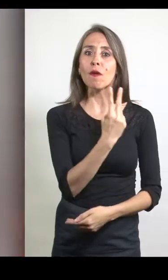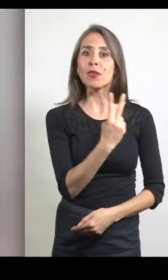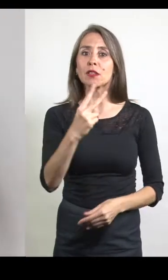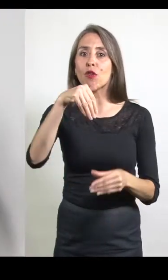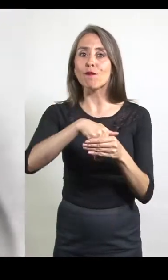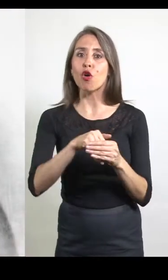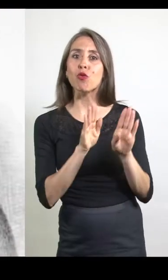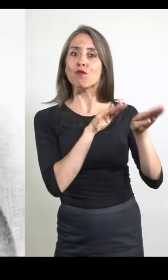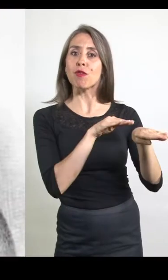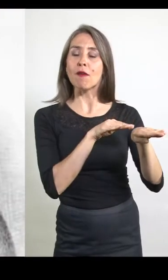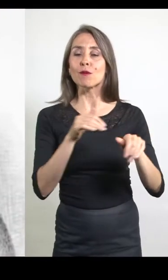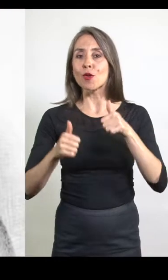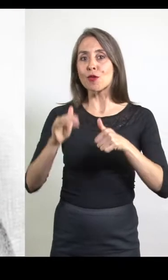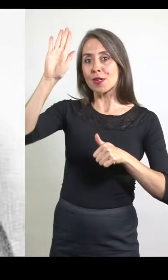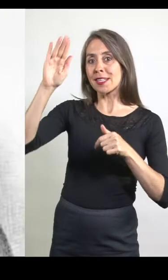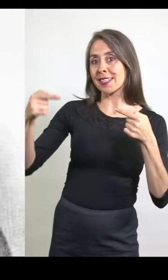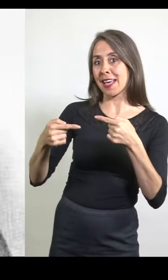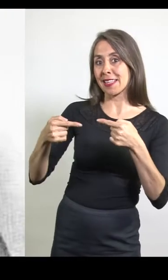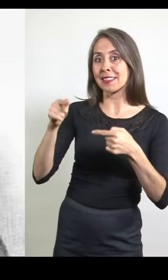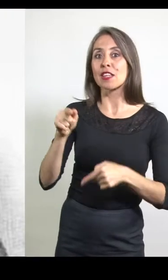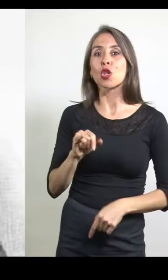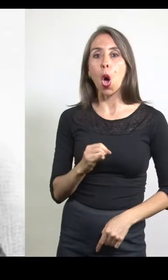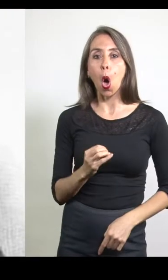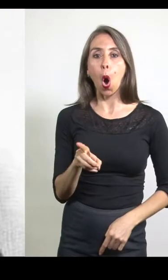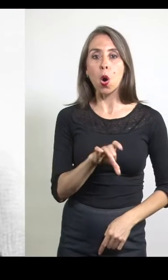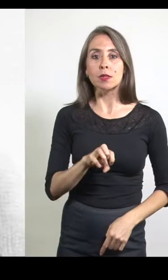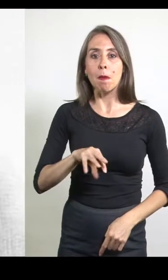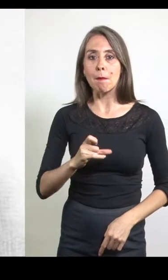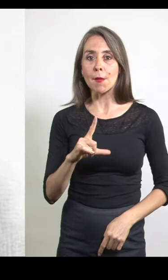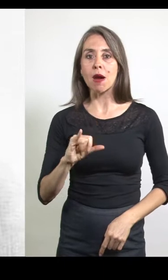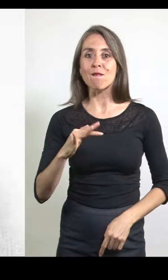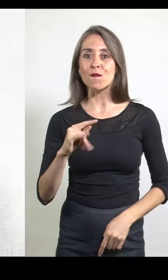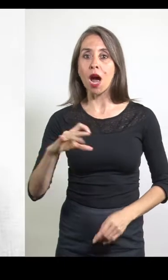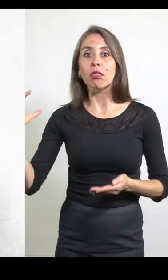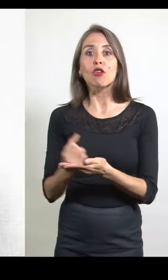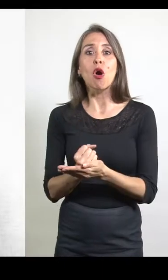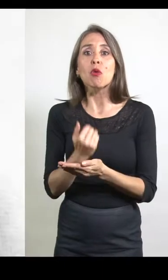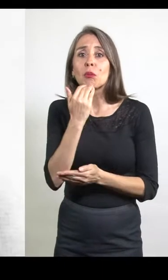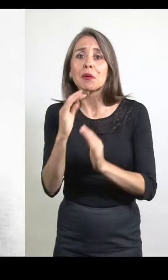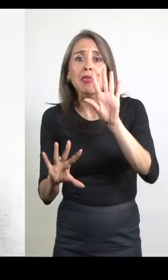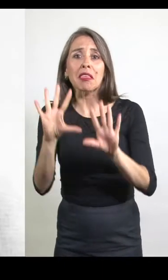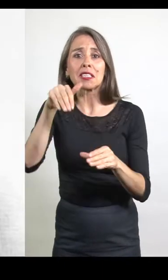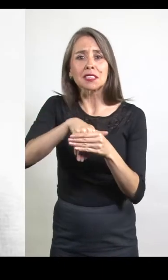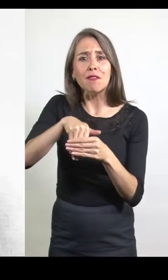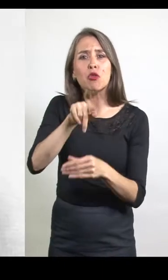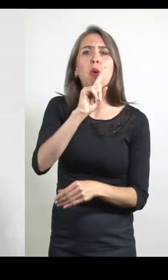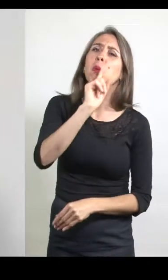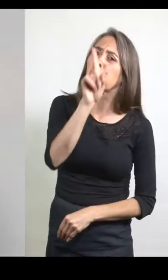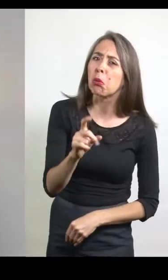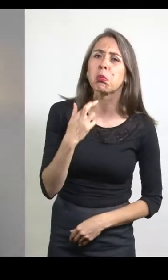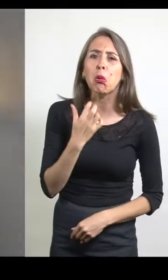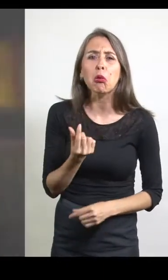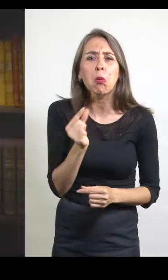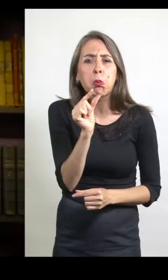votos contra su contrincante José Miguel Infante, que obtuvo solamente 15 votos. Ustedes se preguntarán por qué